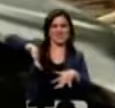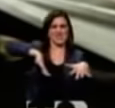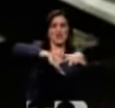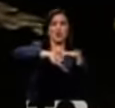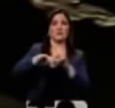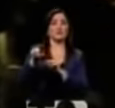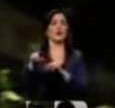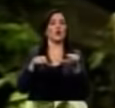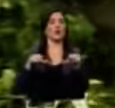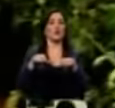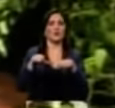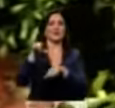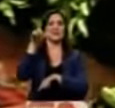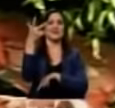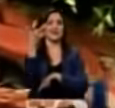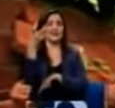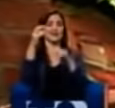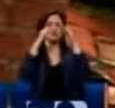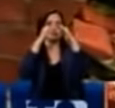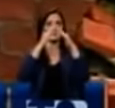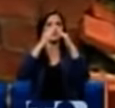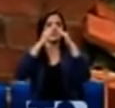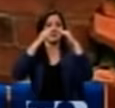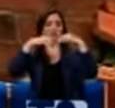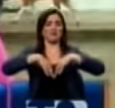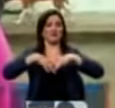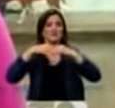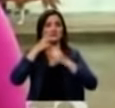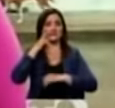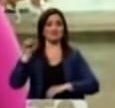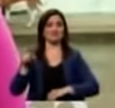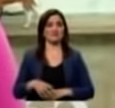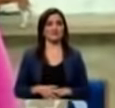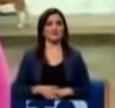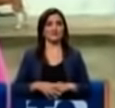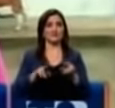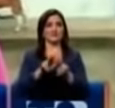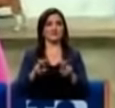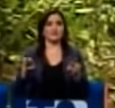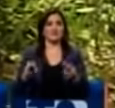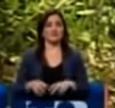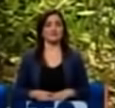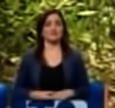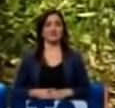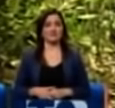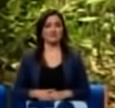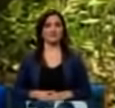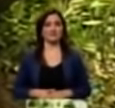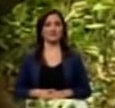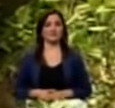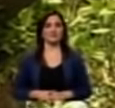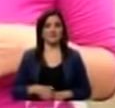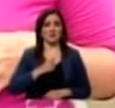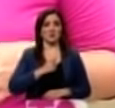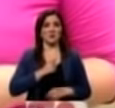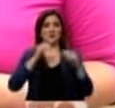de la Quebrada Seca, fueron 13 las viviendas que se fueron con la palizada. La naturaleza nos arrebató